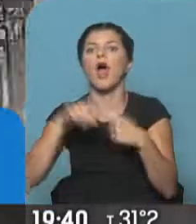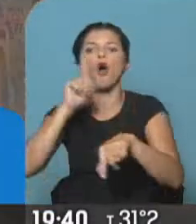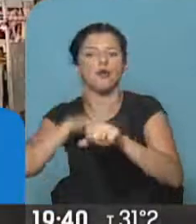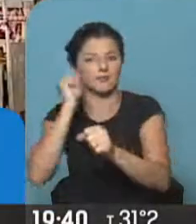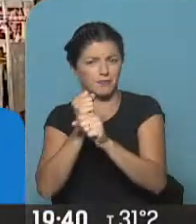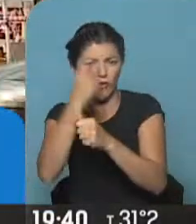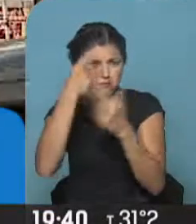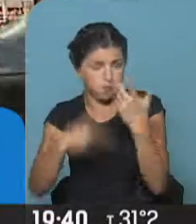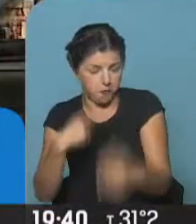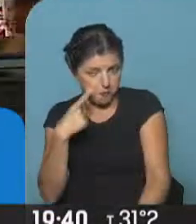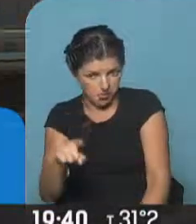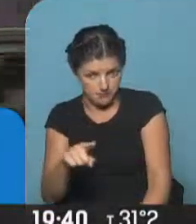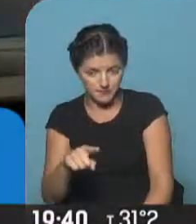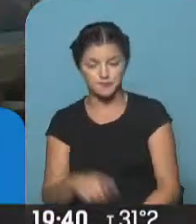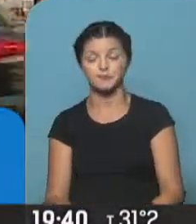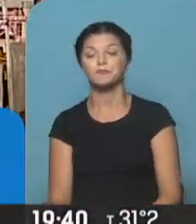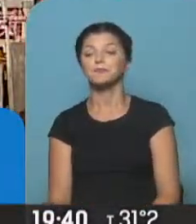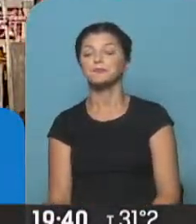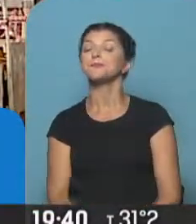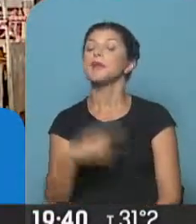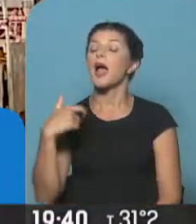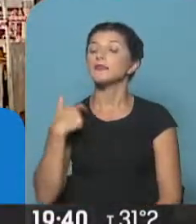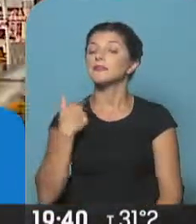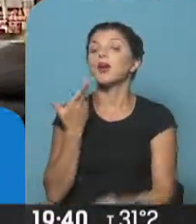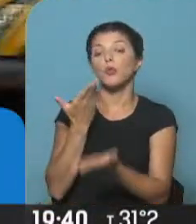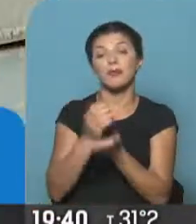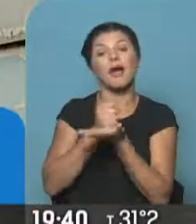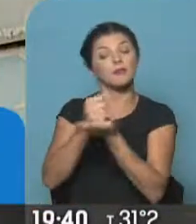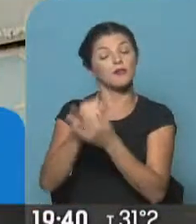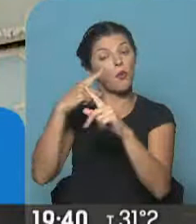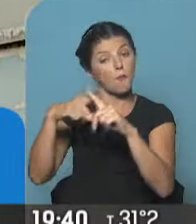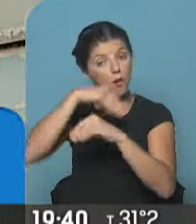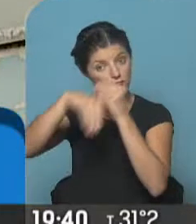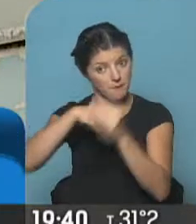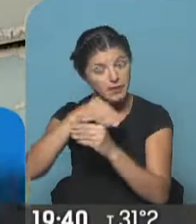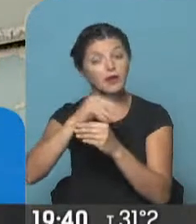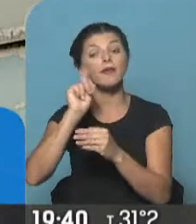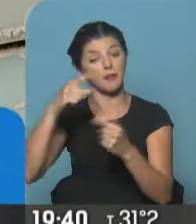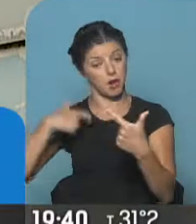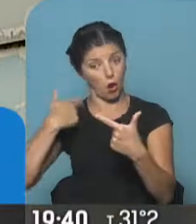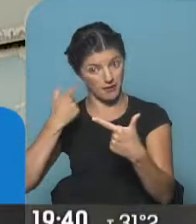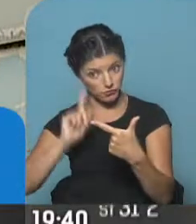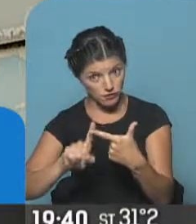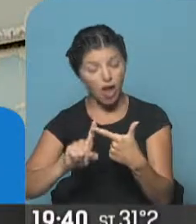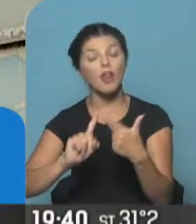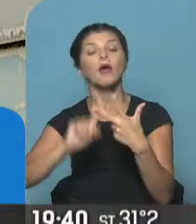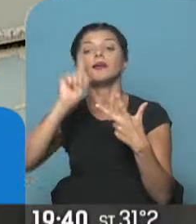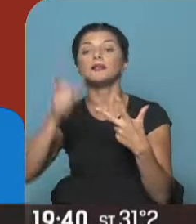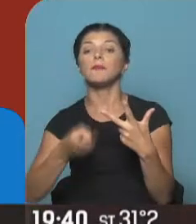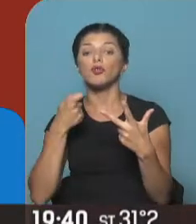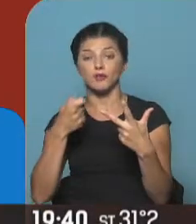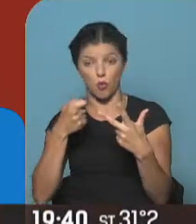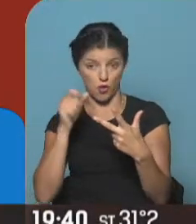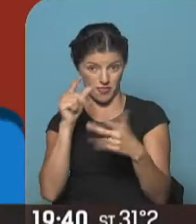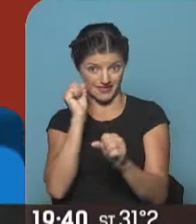nada. En el sindicato reclaman el cobro de asignaciones familiares, tener una obra social y una aseguradora de riesgos de